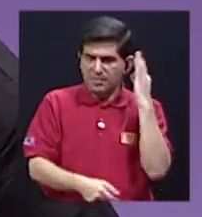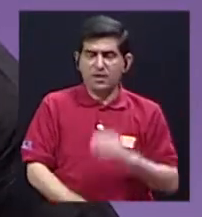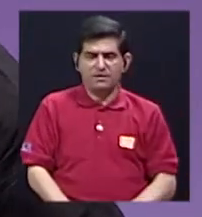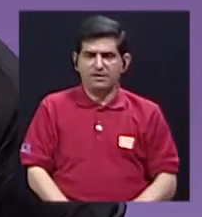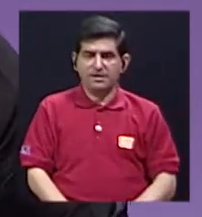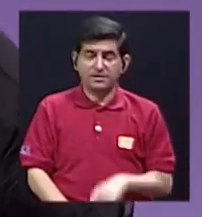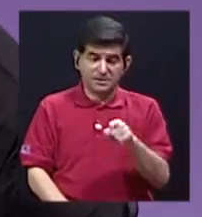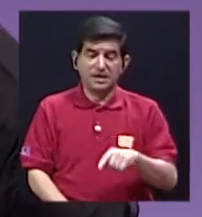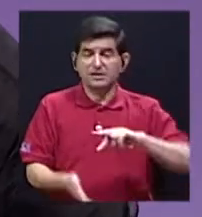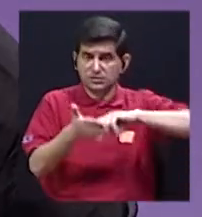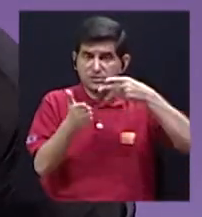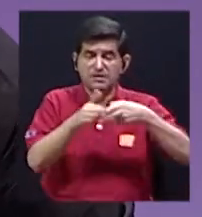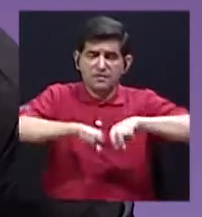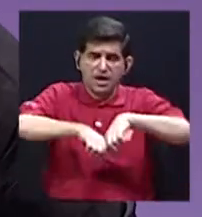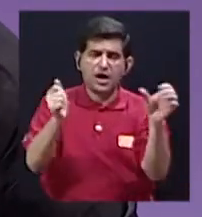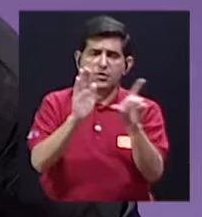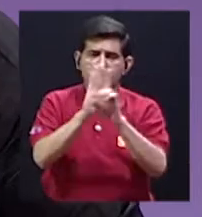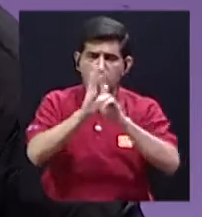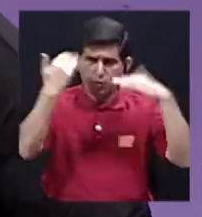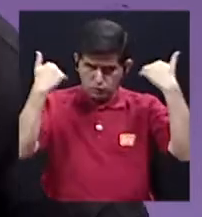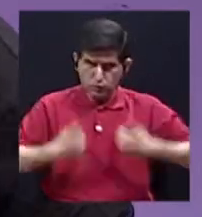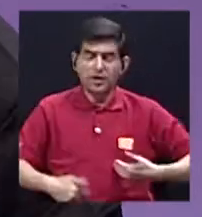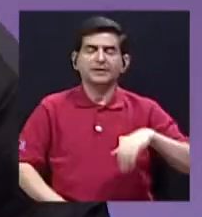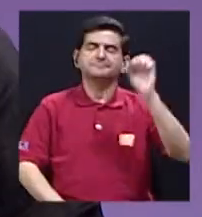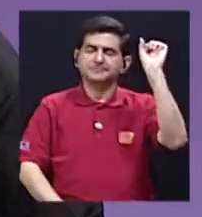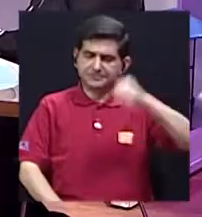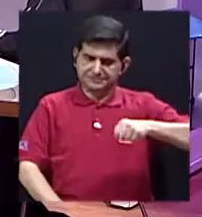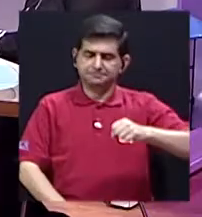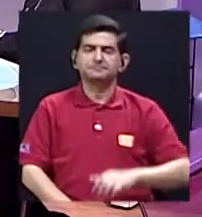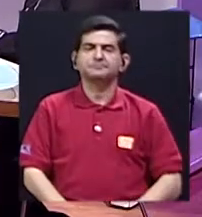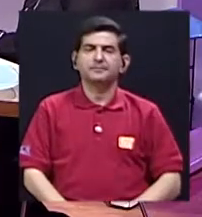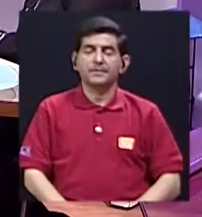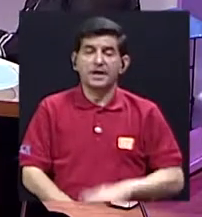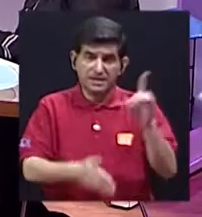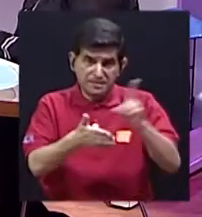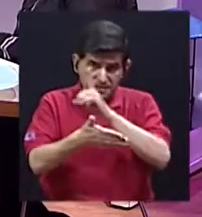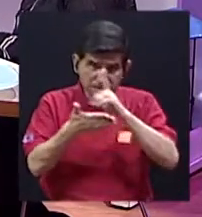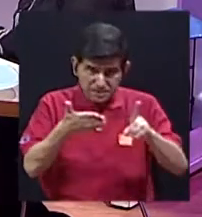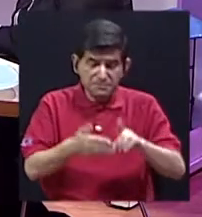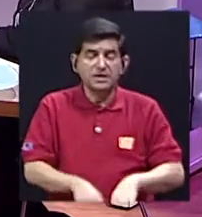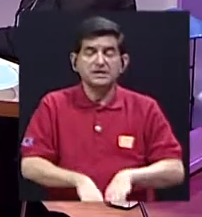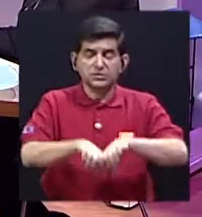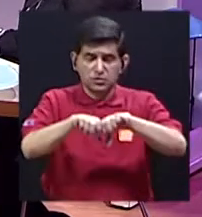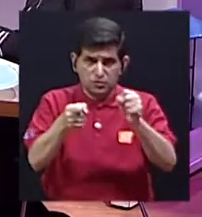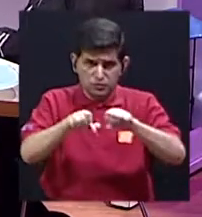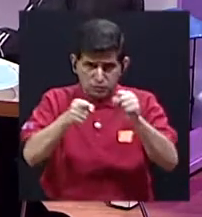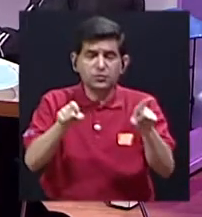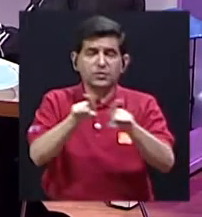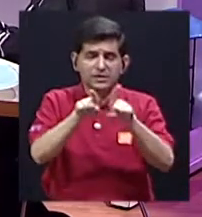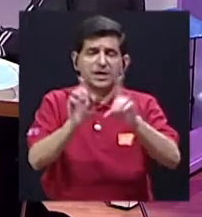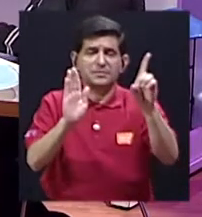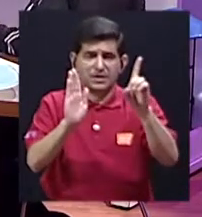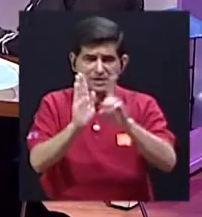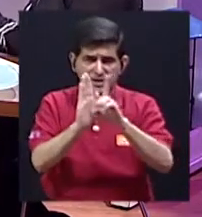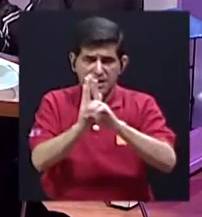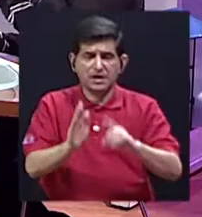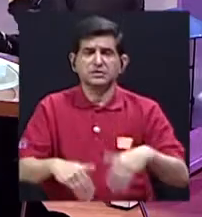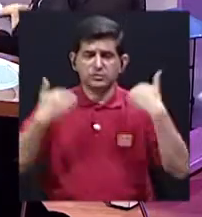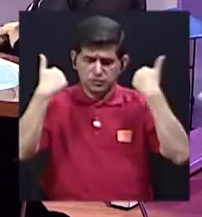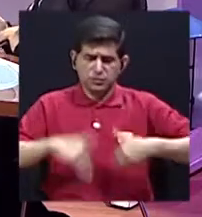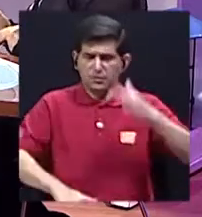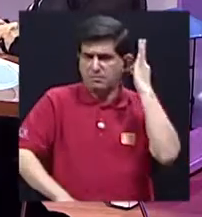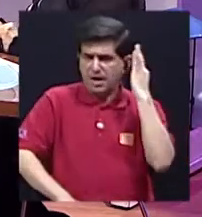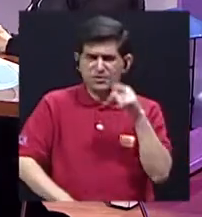definitivamente es violación a los derechos humanos definitivamente violencia y discriminación son violaciones de los derechos humanos de las mujeres quiero